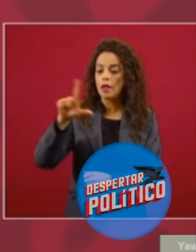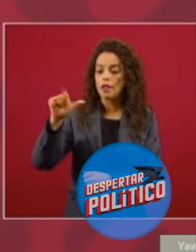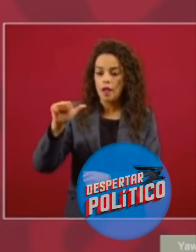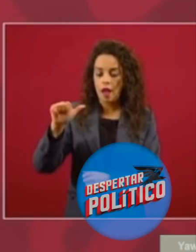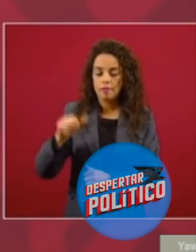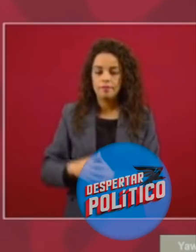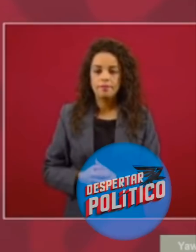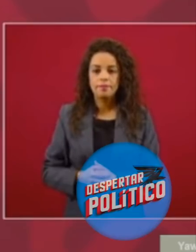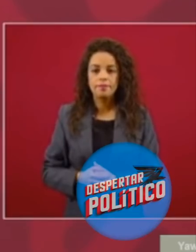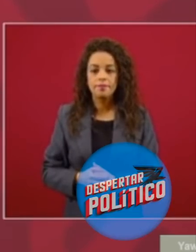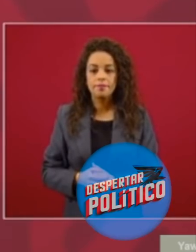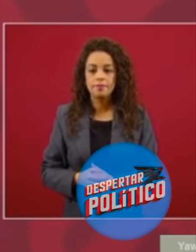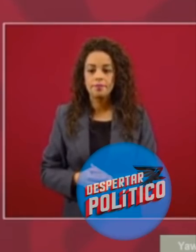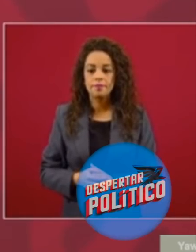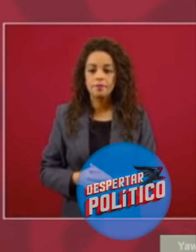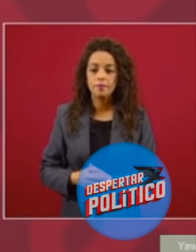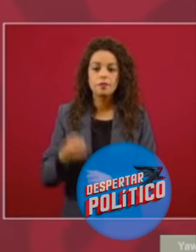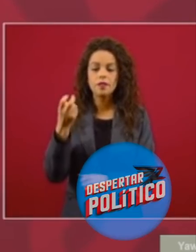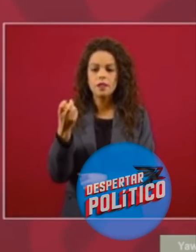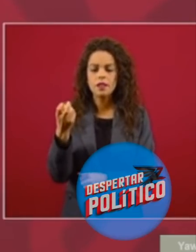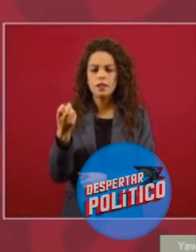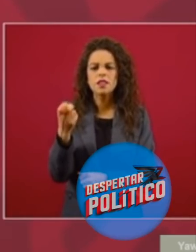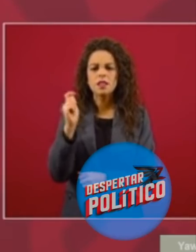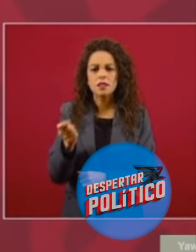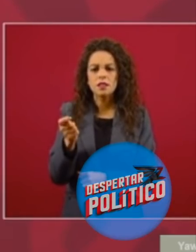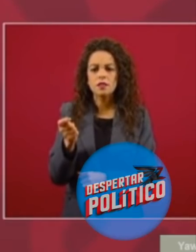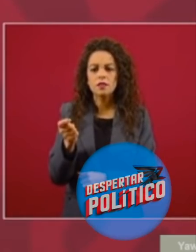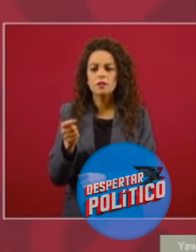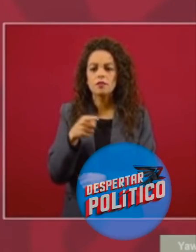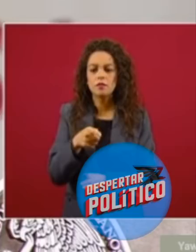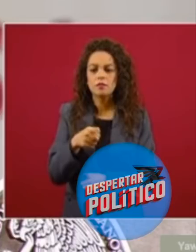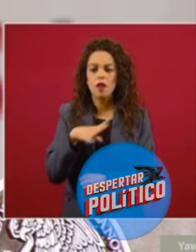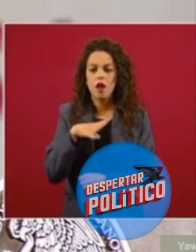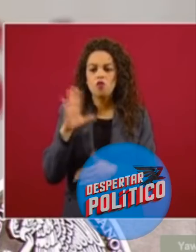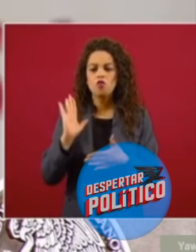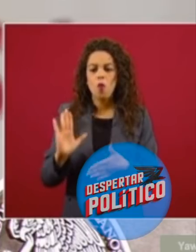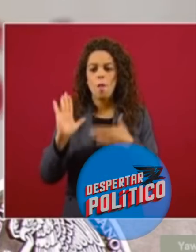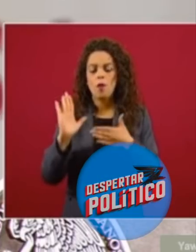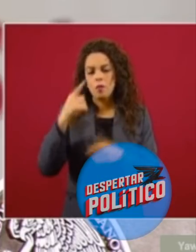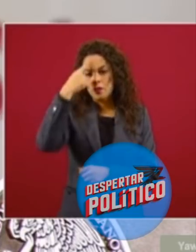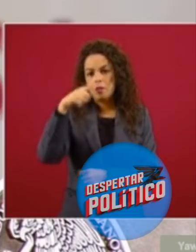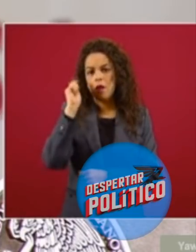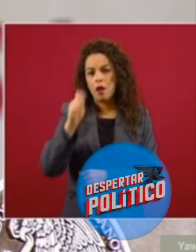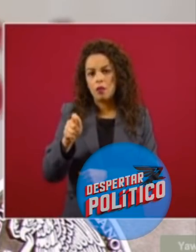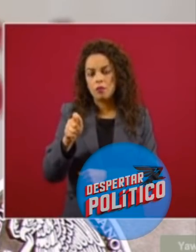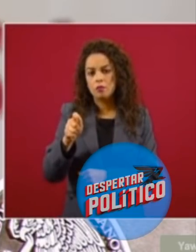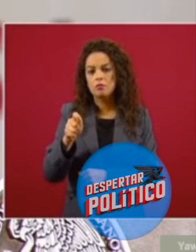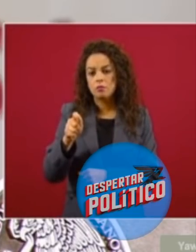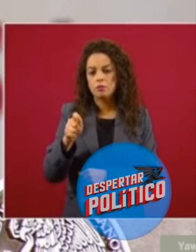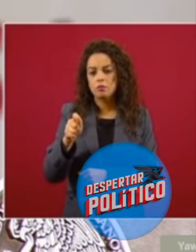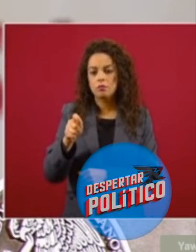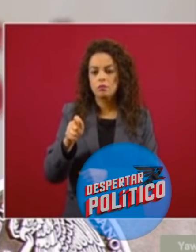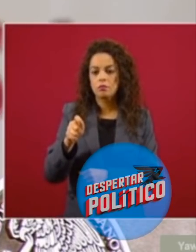se estaba utilizando para cumplir con el compromiso que se tiene de entregar agua a Estados Unidos